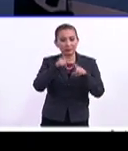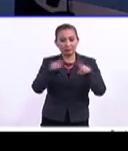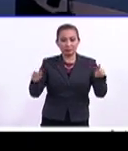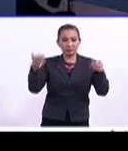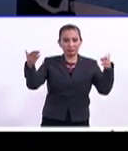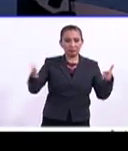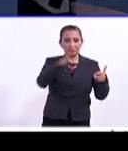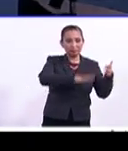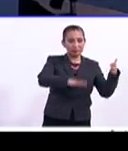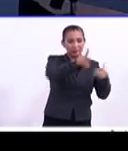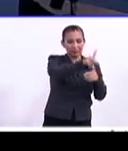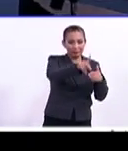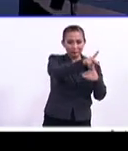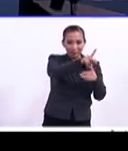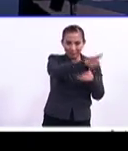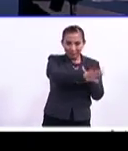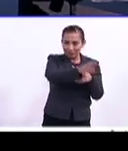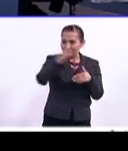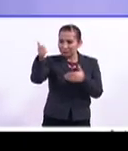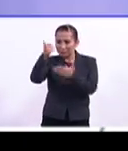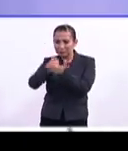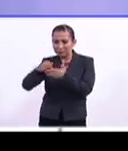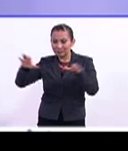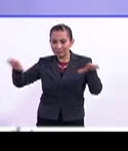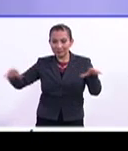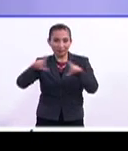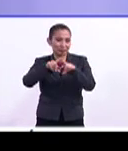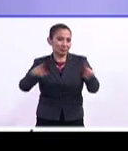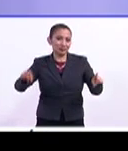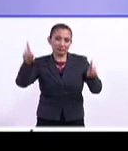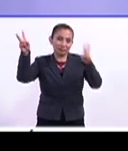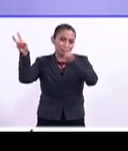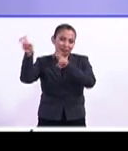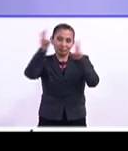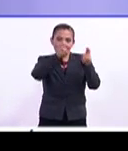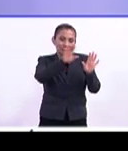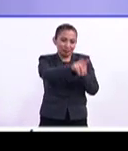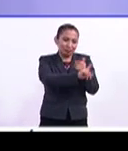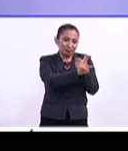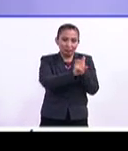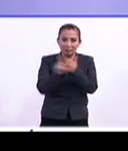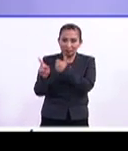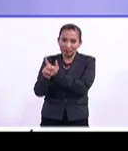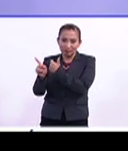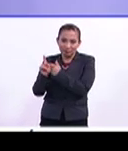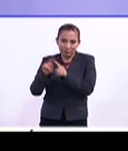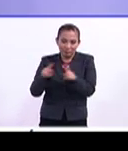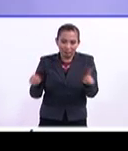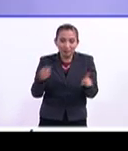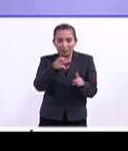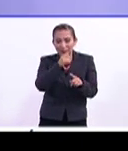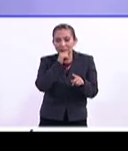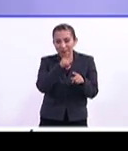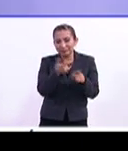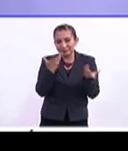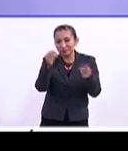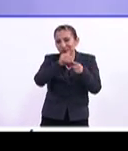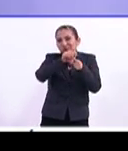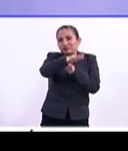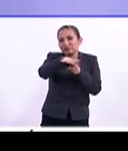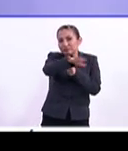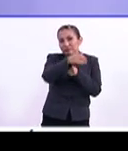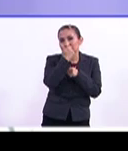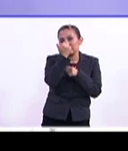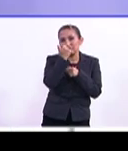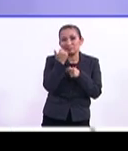diferencia entre el ámbito rural y el de la Ciudad de México o de las grandes ciudades. Eso también tiene